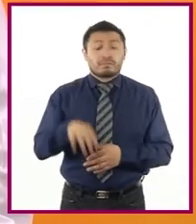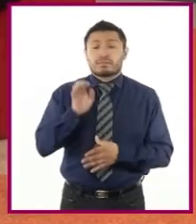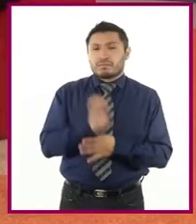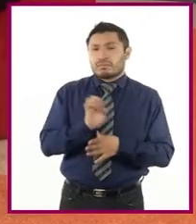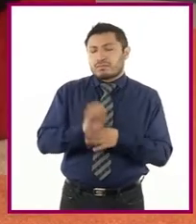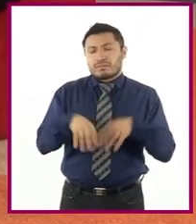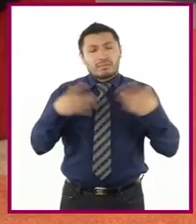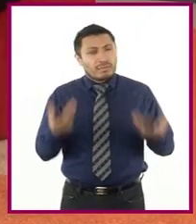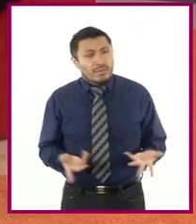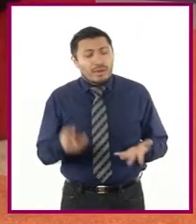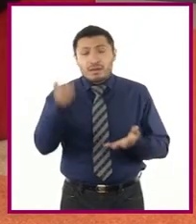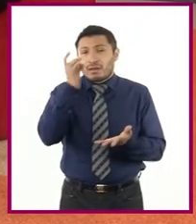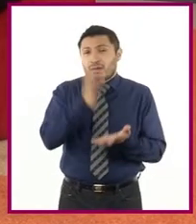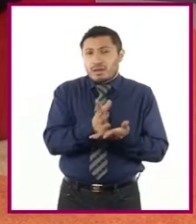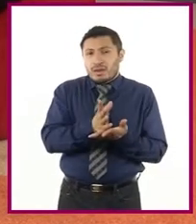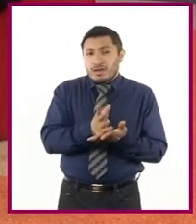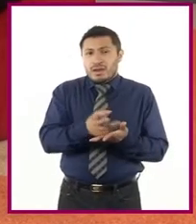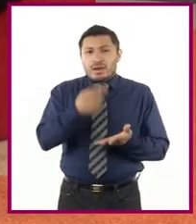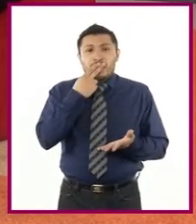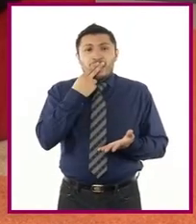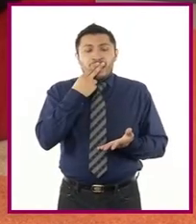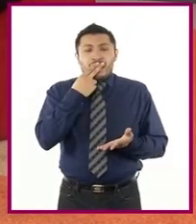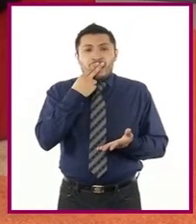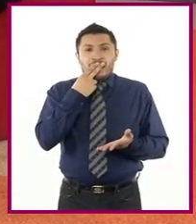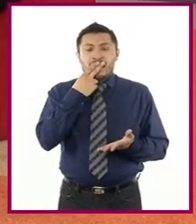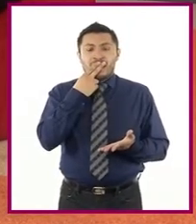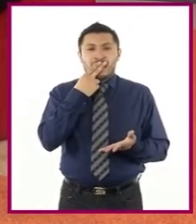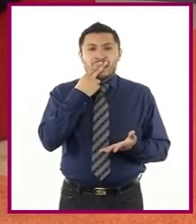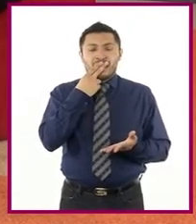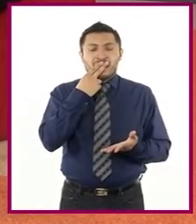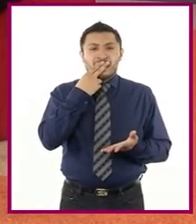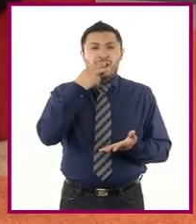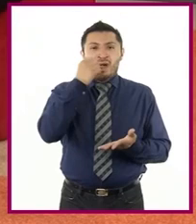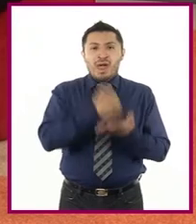Entonces, ¿solo utilizaremos los símbolos